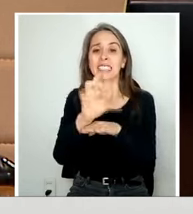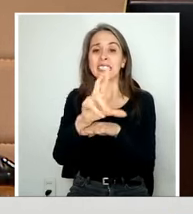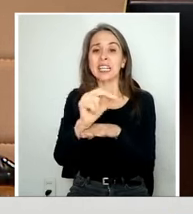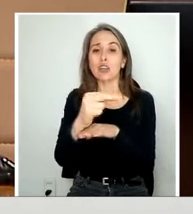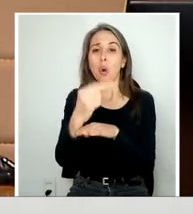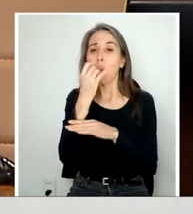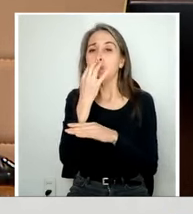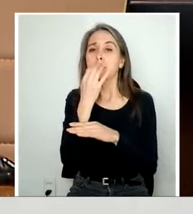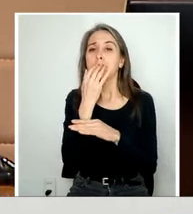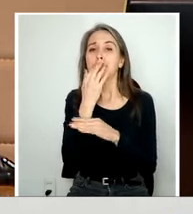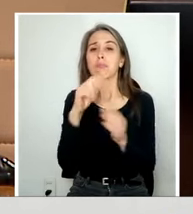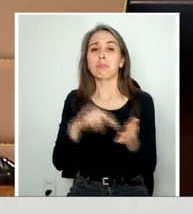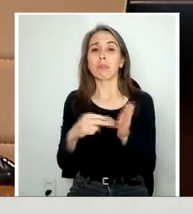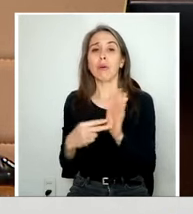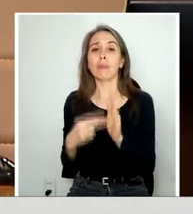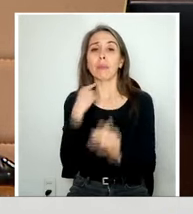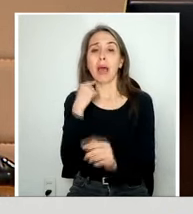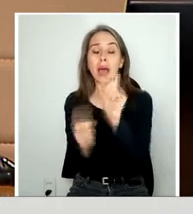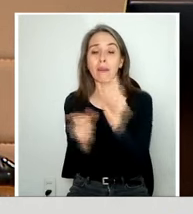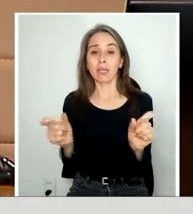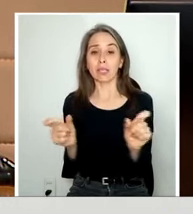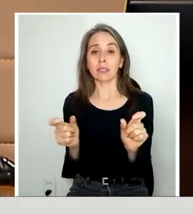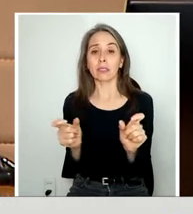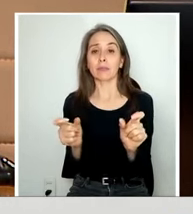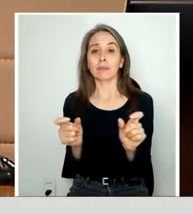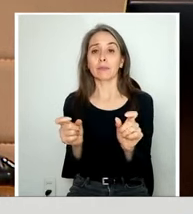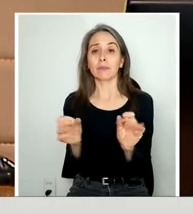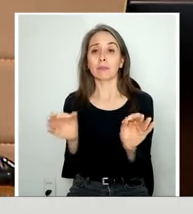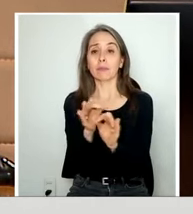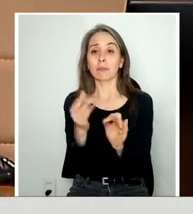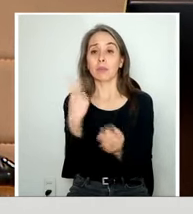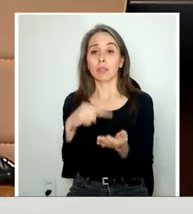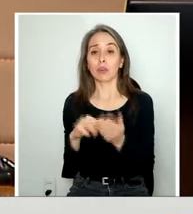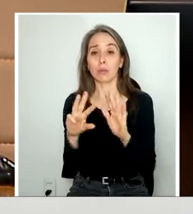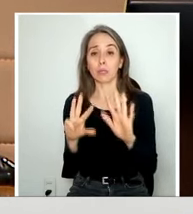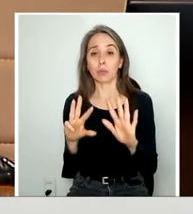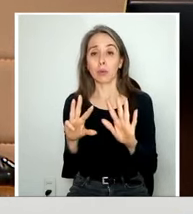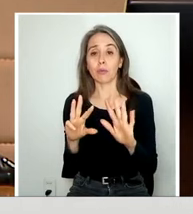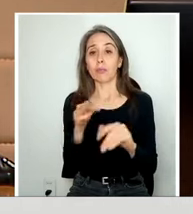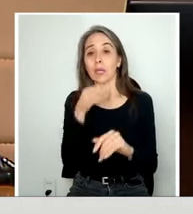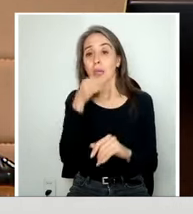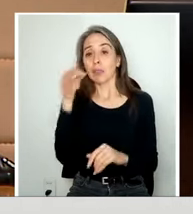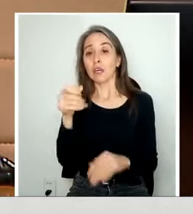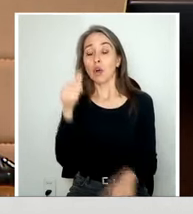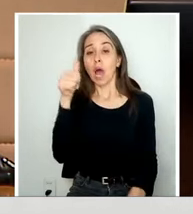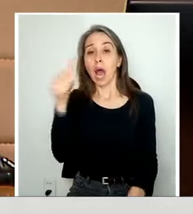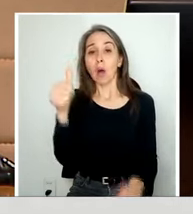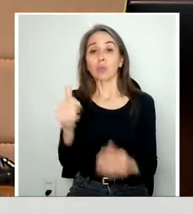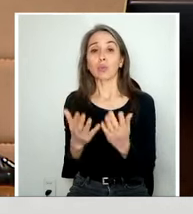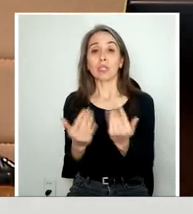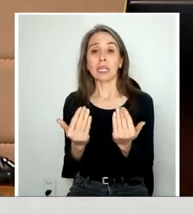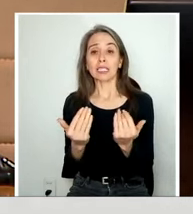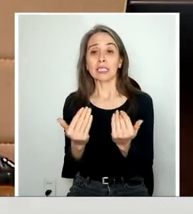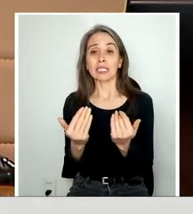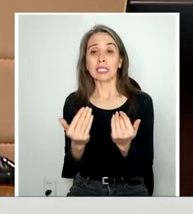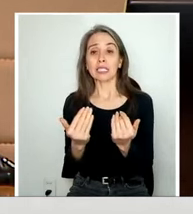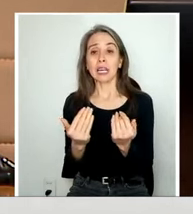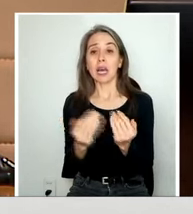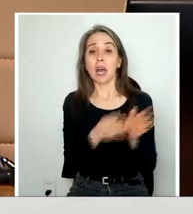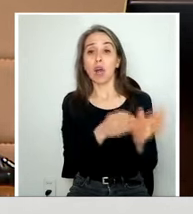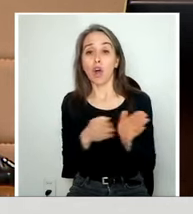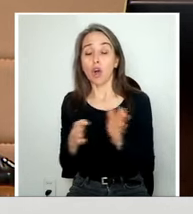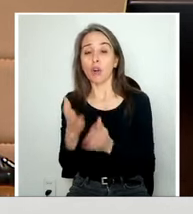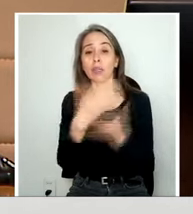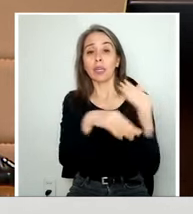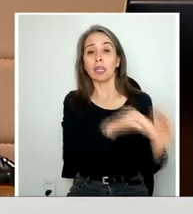les afecta precisan que en el 2009 se planteó a la autoridad la necesidad de ordenar y relocalizar